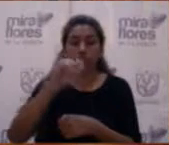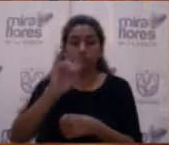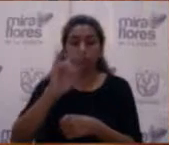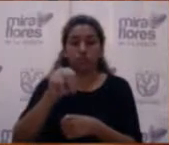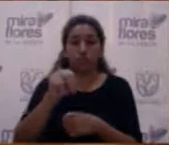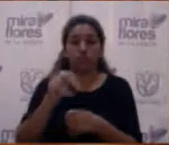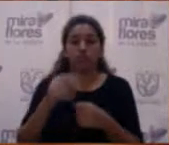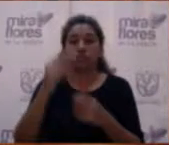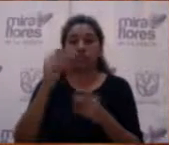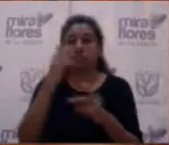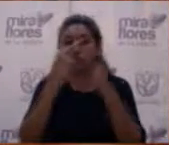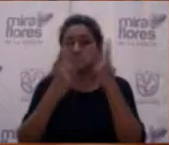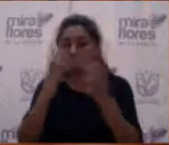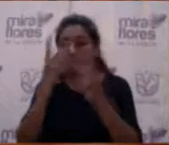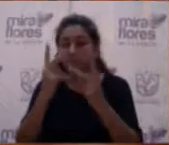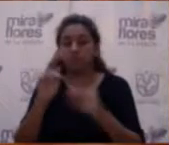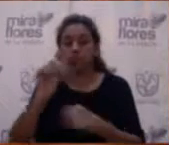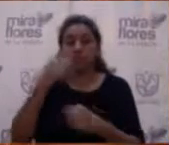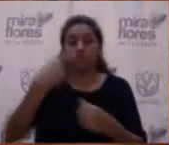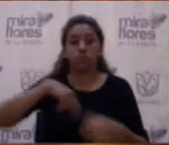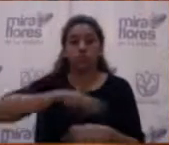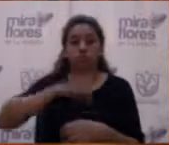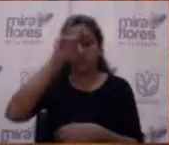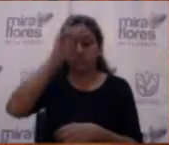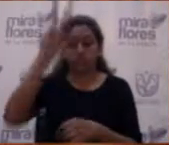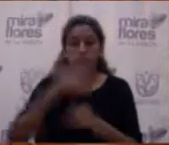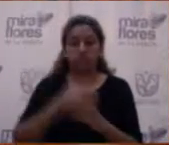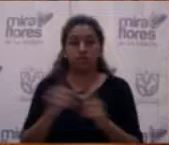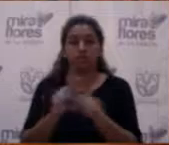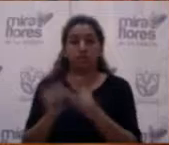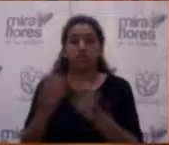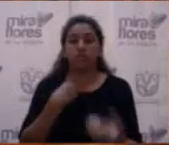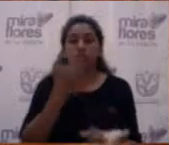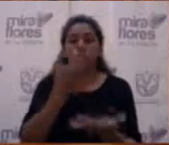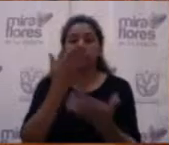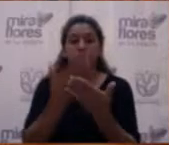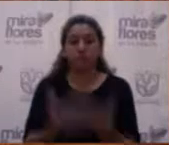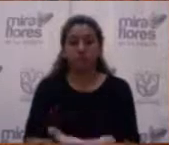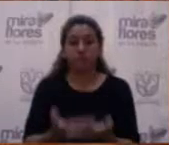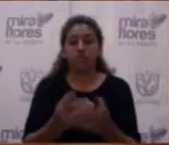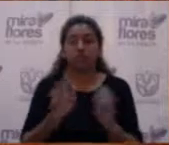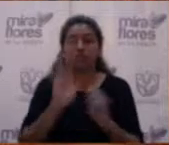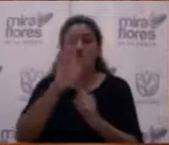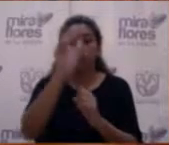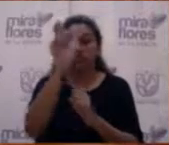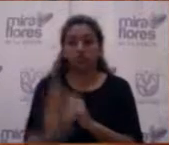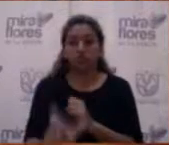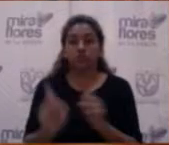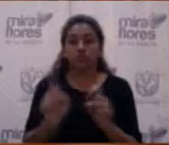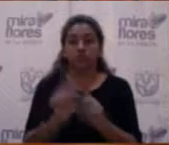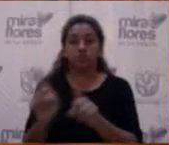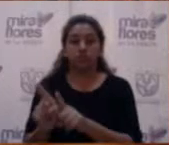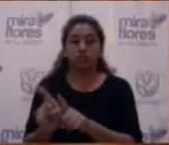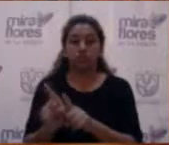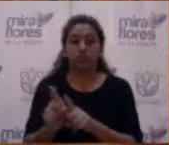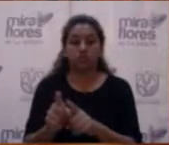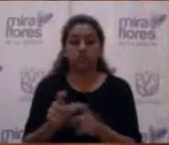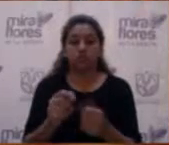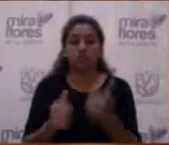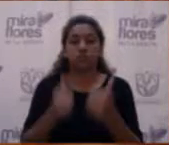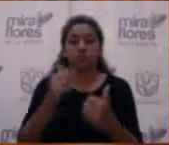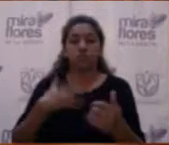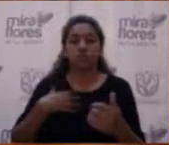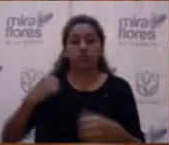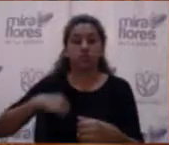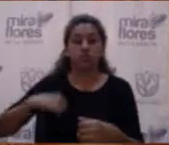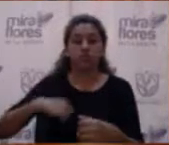del país. Es por ello que reiteramos nuestro agradecimiento a su persona y por su intermedio al Cuerpo Edil de la